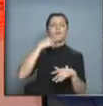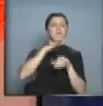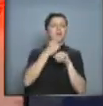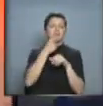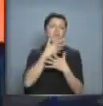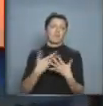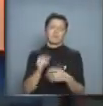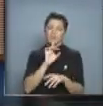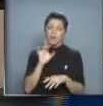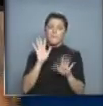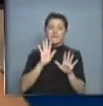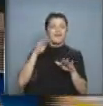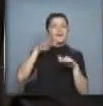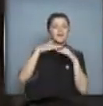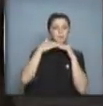tribuna.